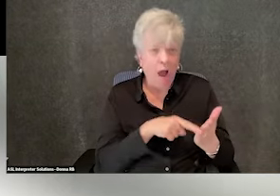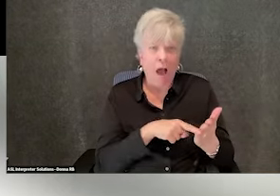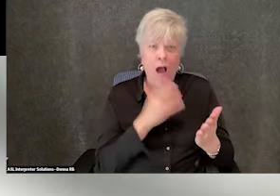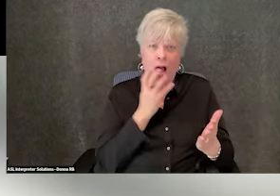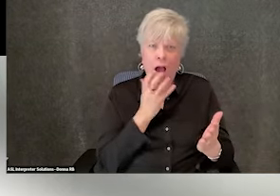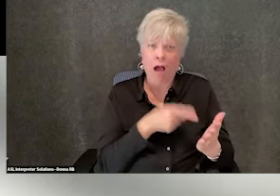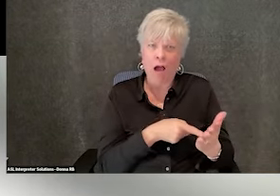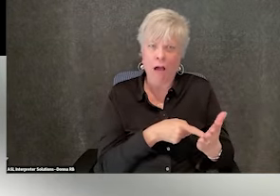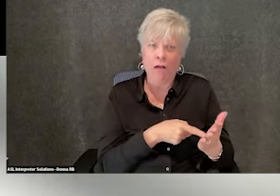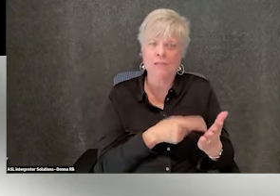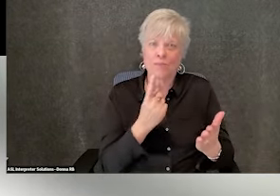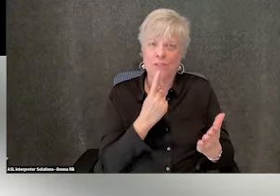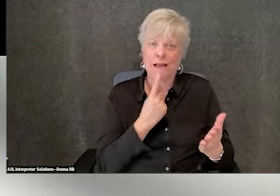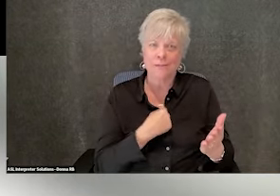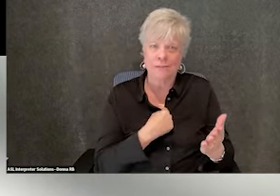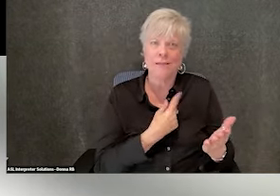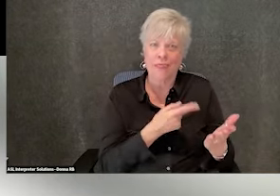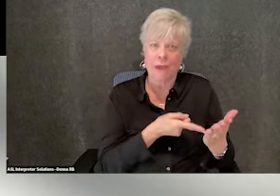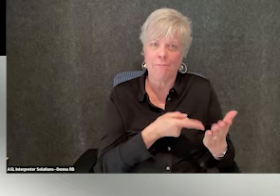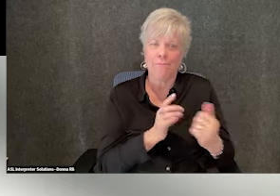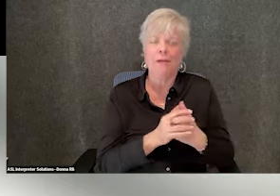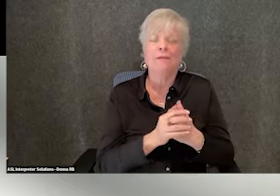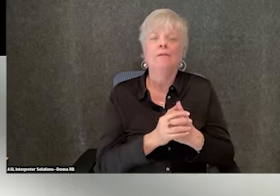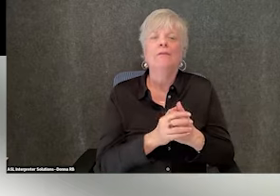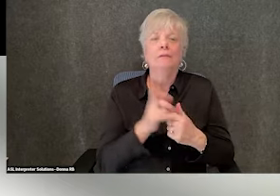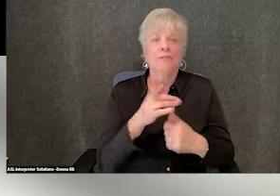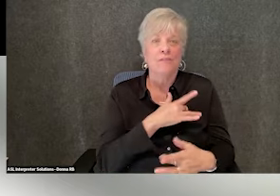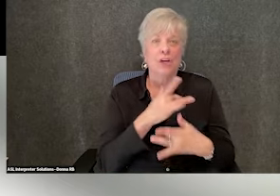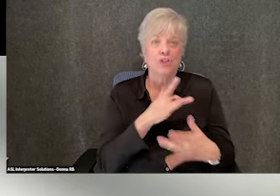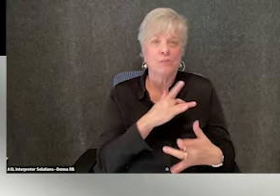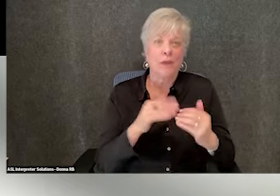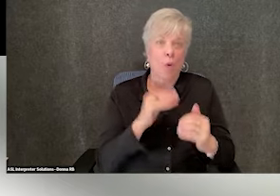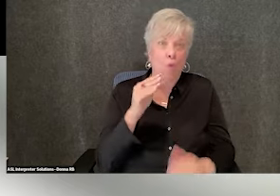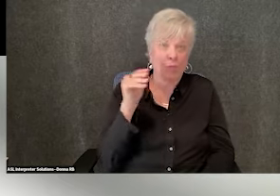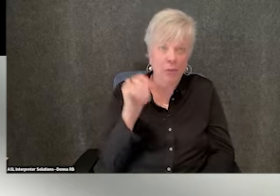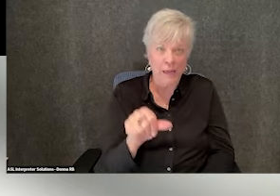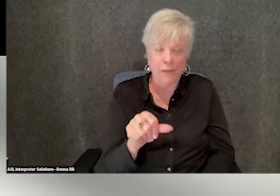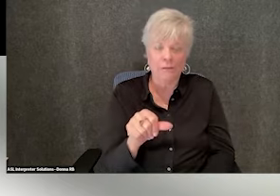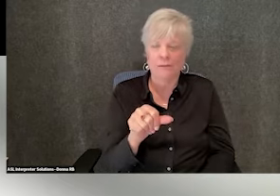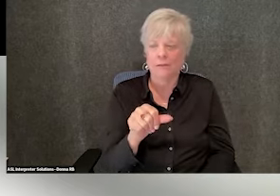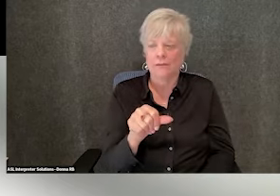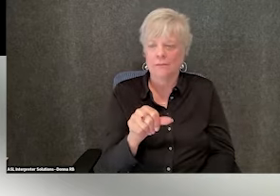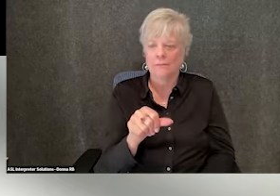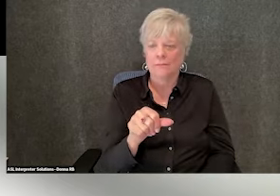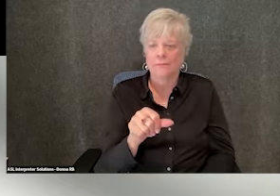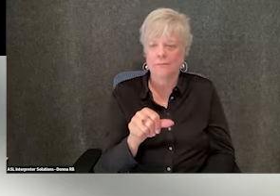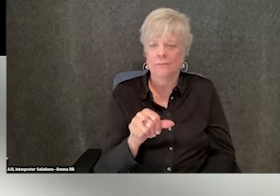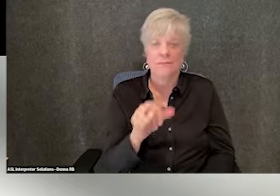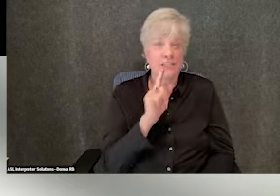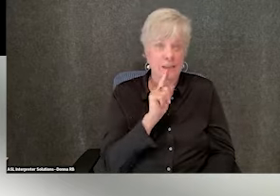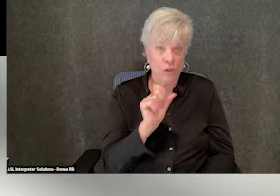no tienen tanta habilidad o tanto, o sea, en práctica de insistir, o